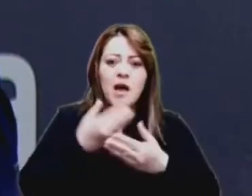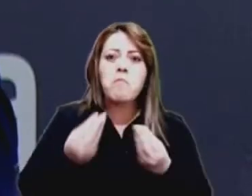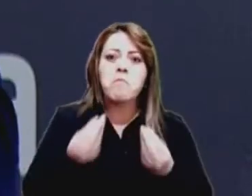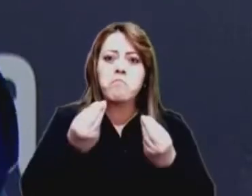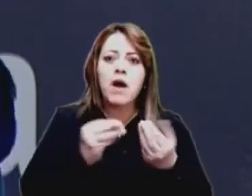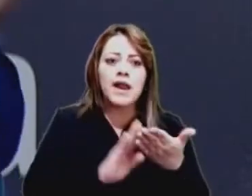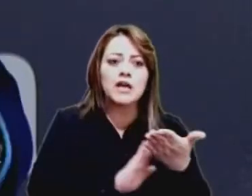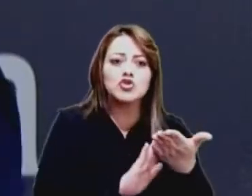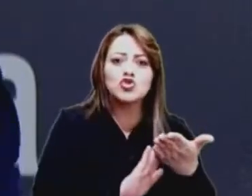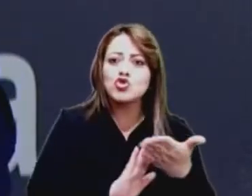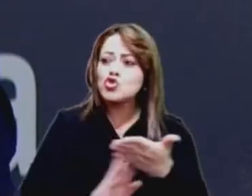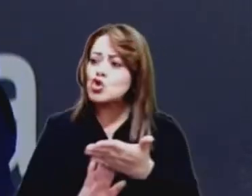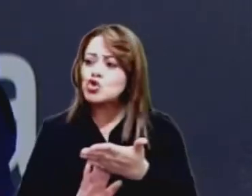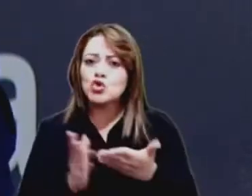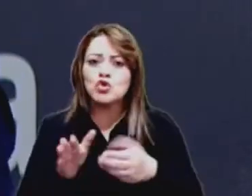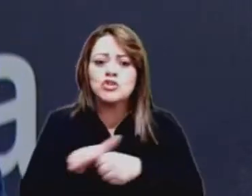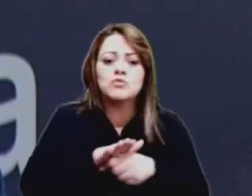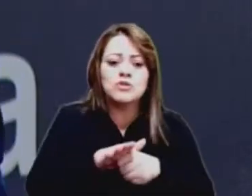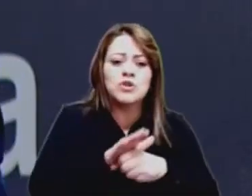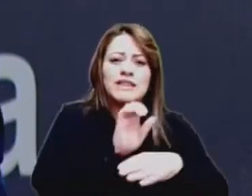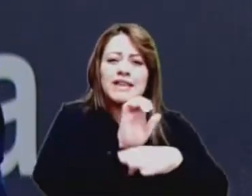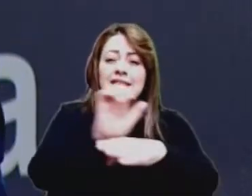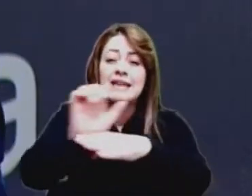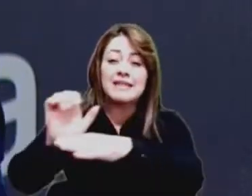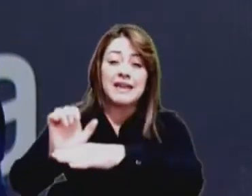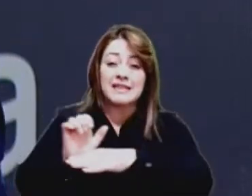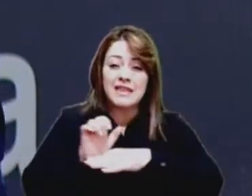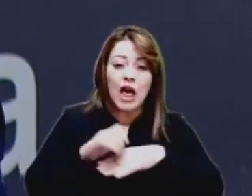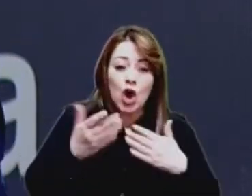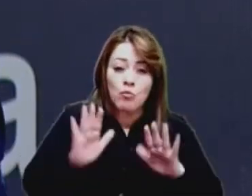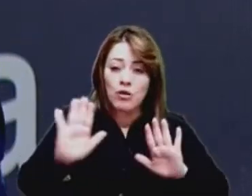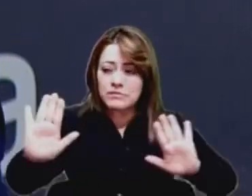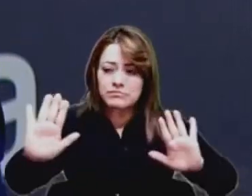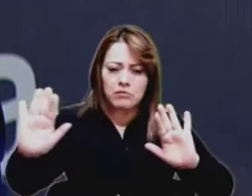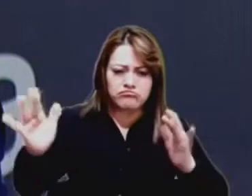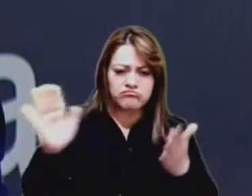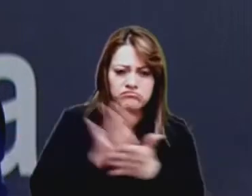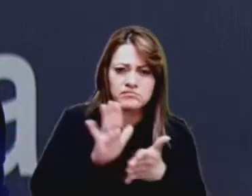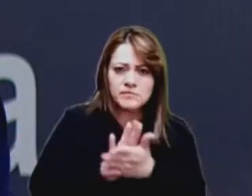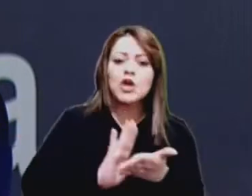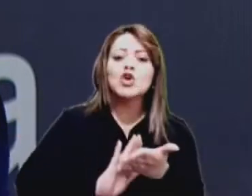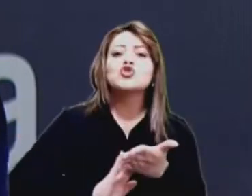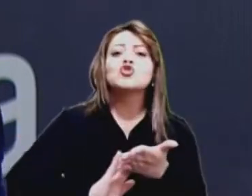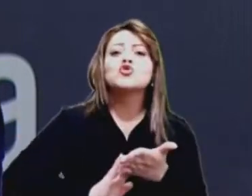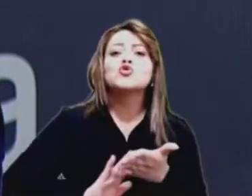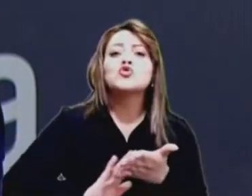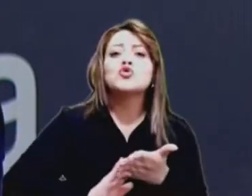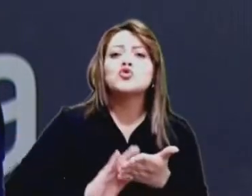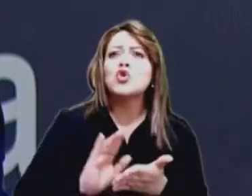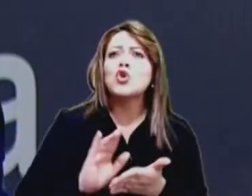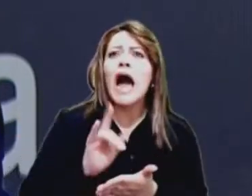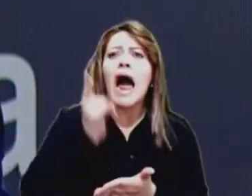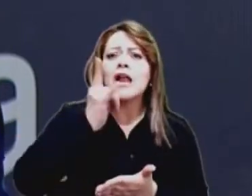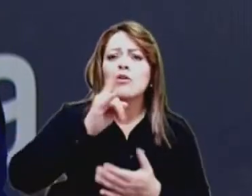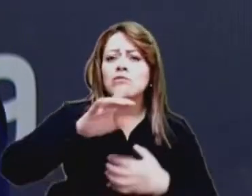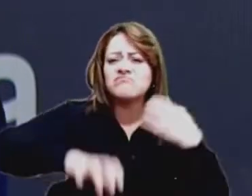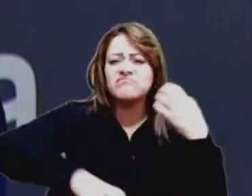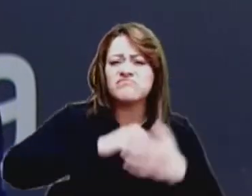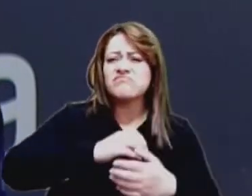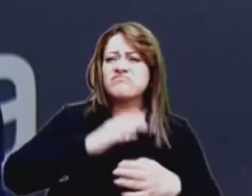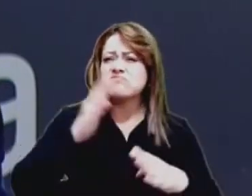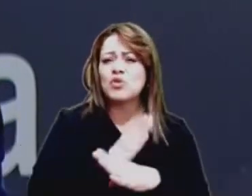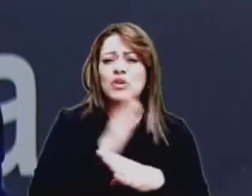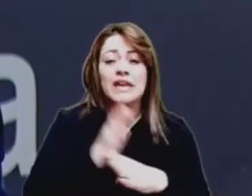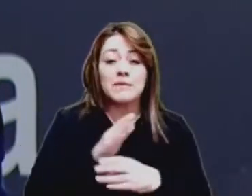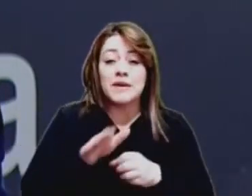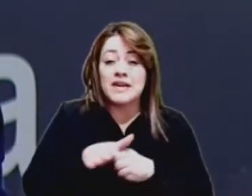llevarle a las entidades una alternativa más para solucionar es altísima litigiosidad que nosotros queremos no se debe